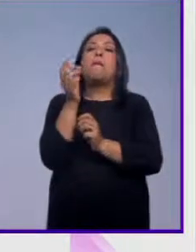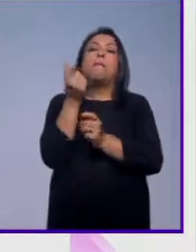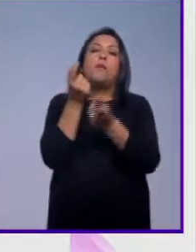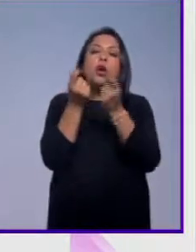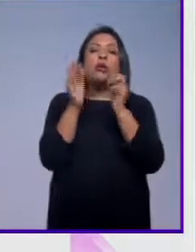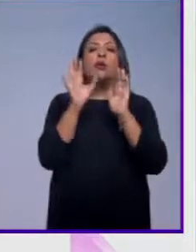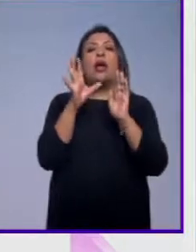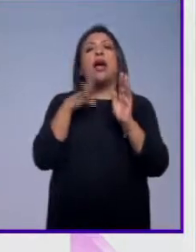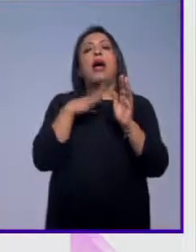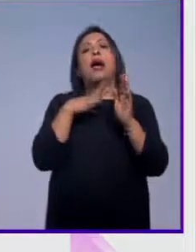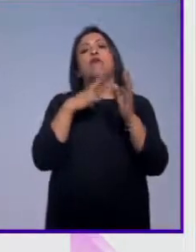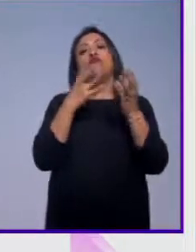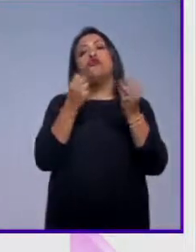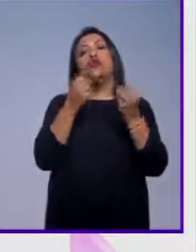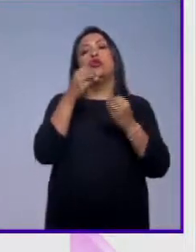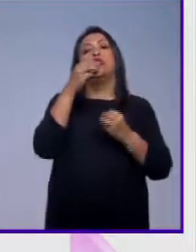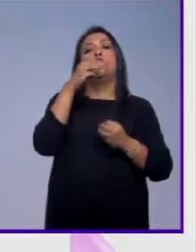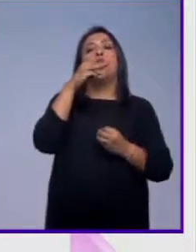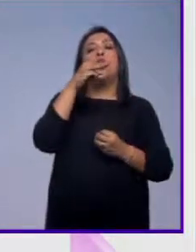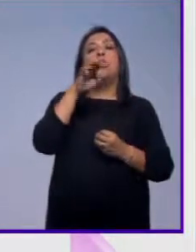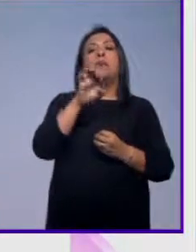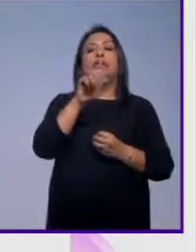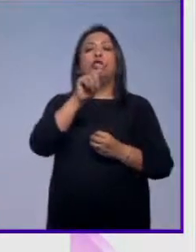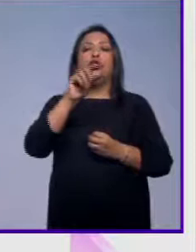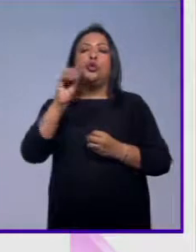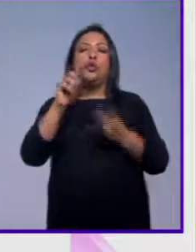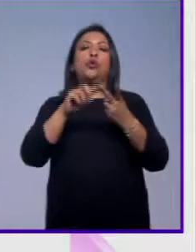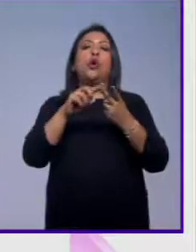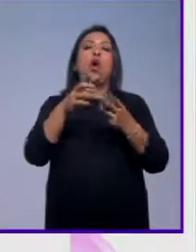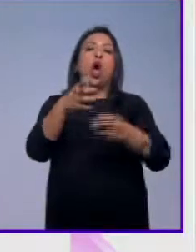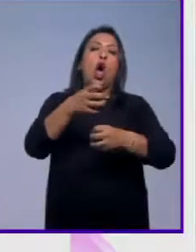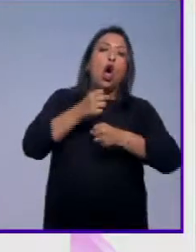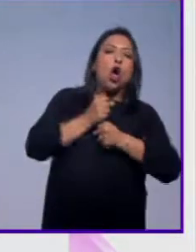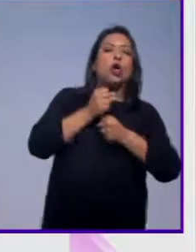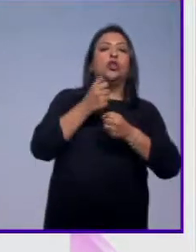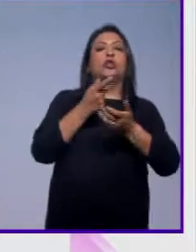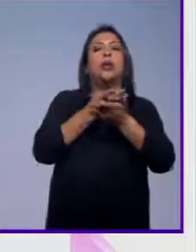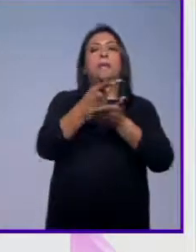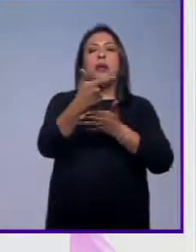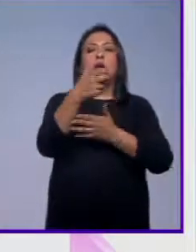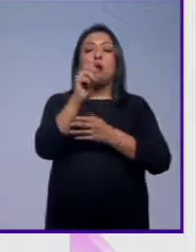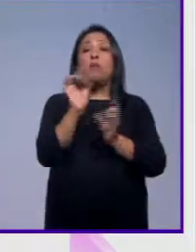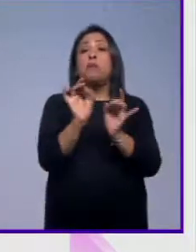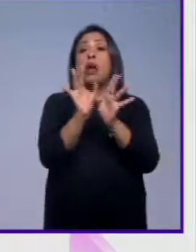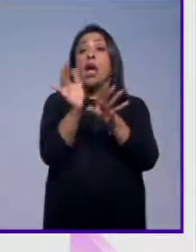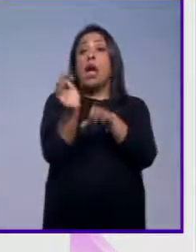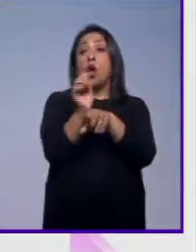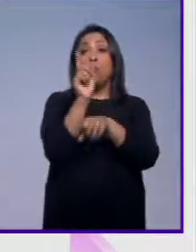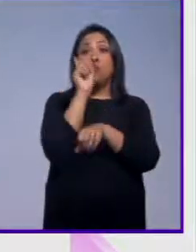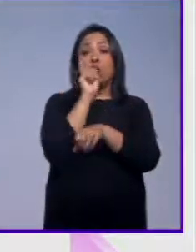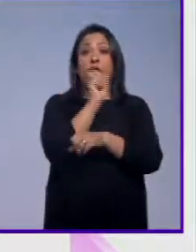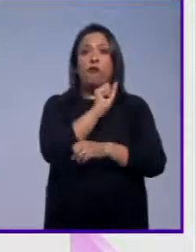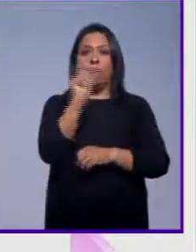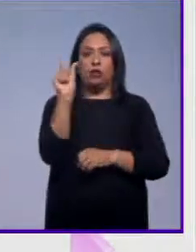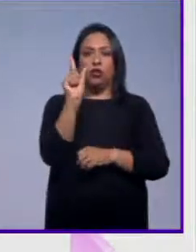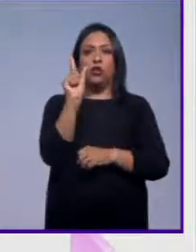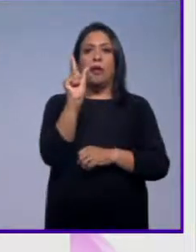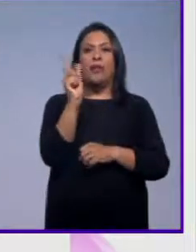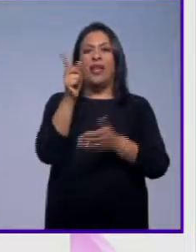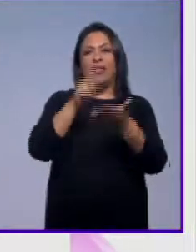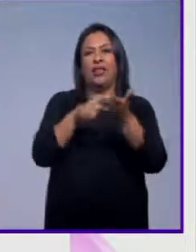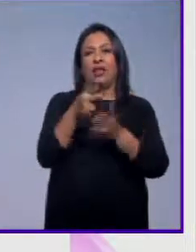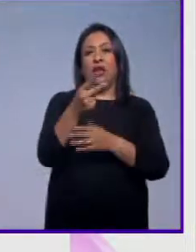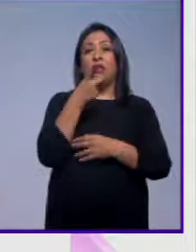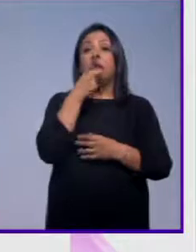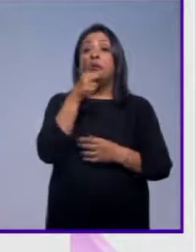salió todo el movimiento en mitú y tan soplos oscar es los grammys etcétera y de pronto una actriz muy famosa en la televisión dijo durante